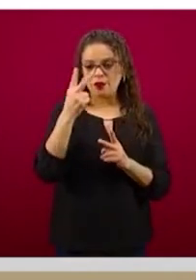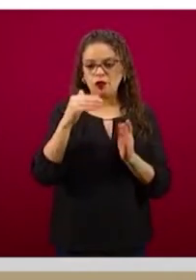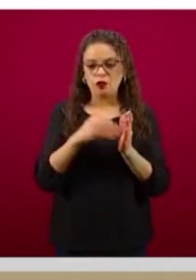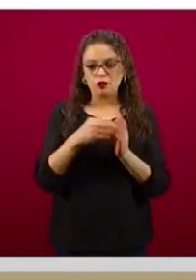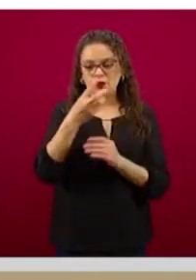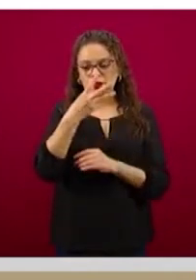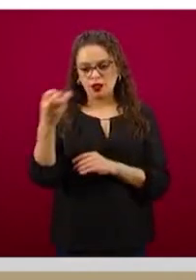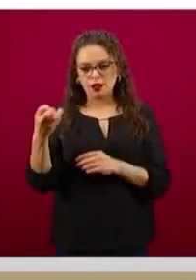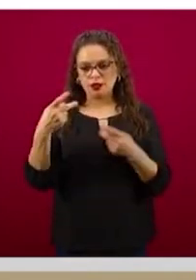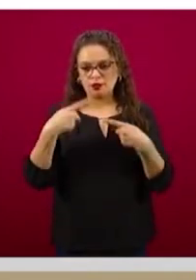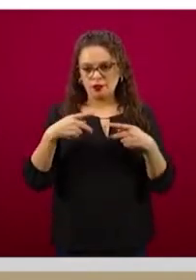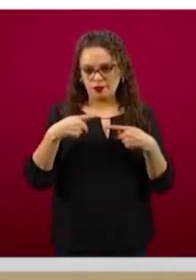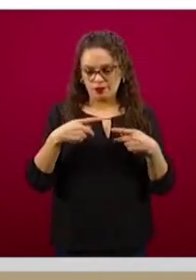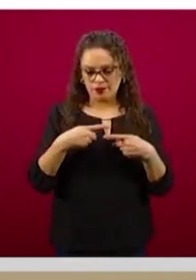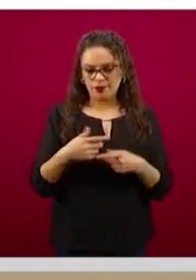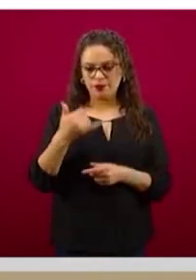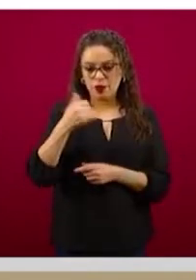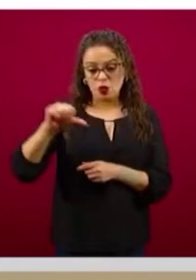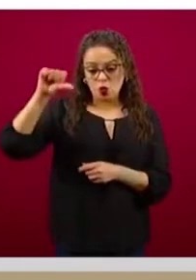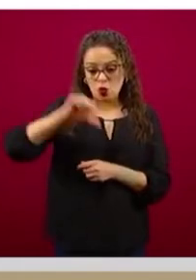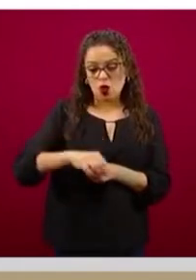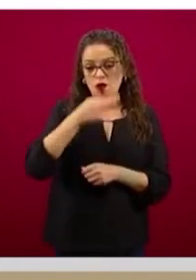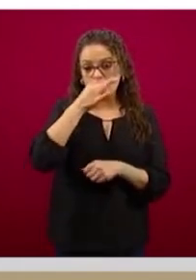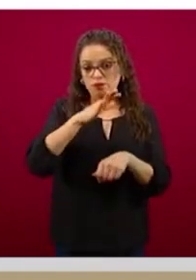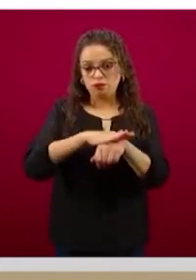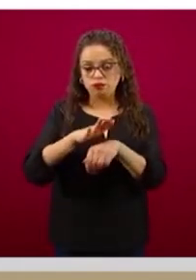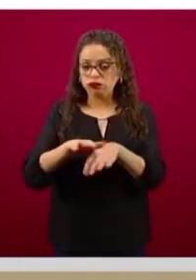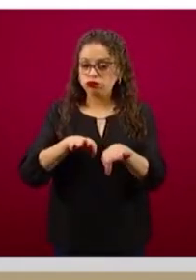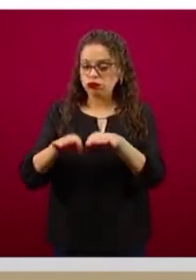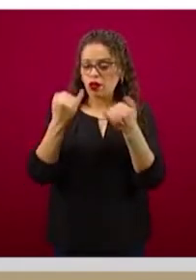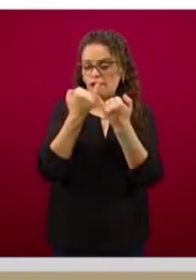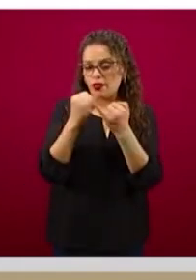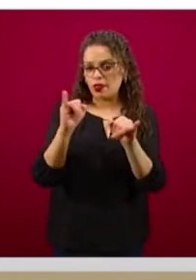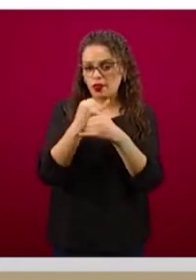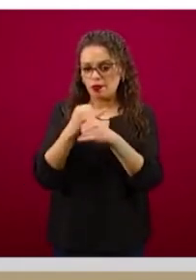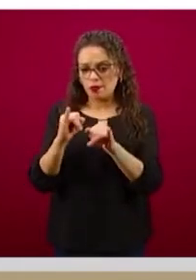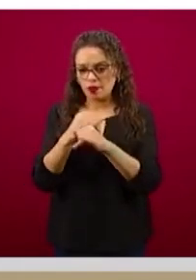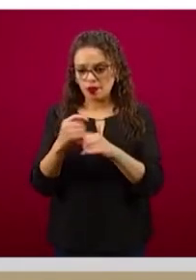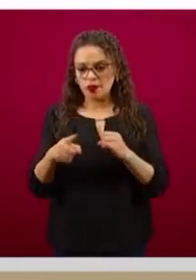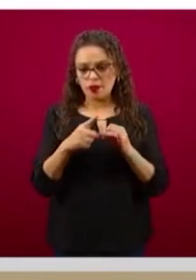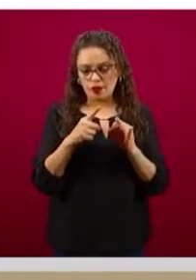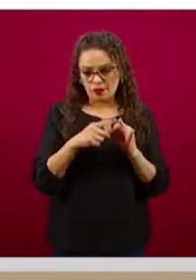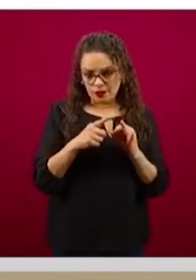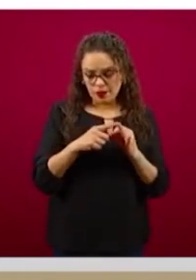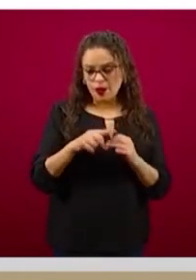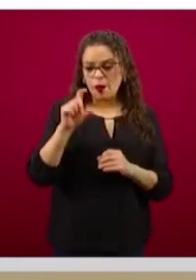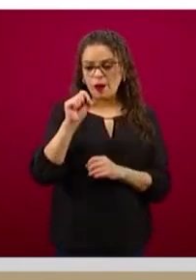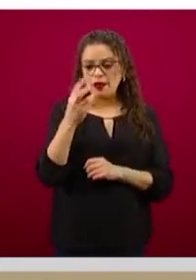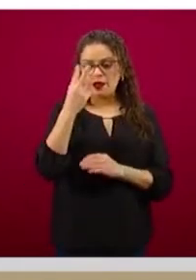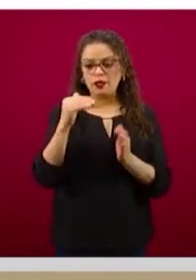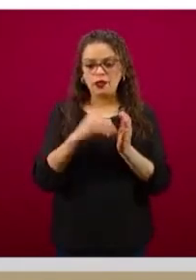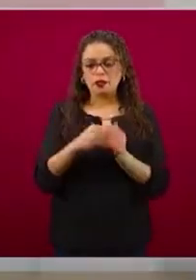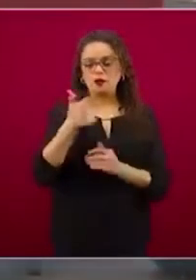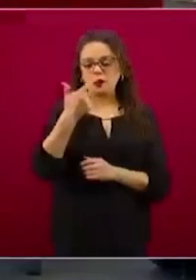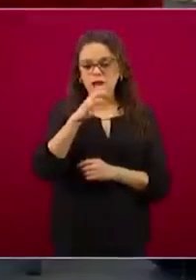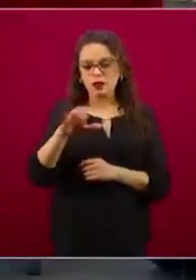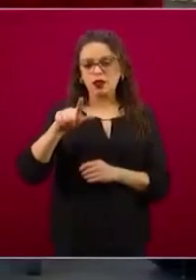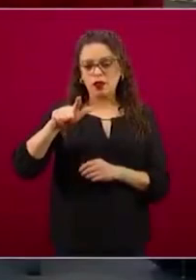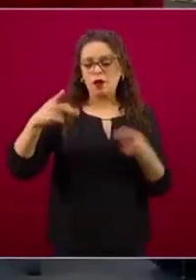y en lo que anunciamos el día de hoy de trabajadores independientes por 23 mil 717 personas